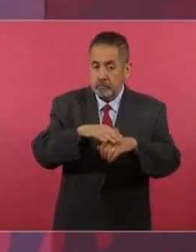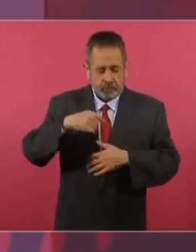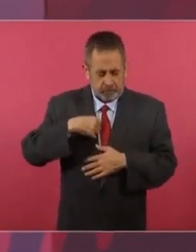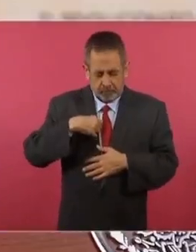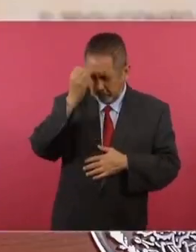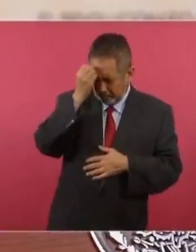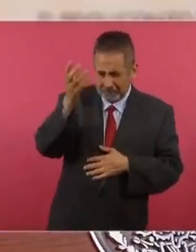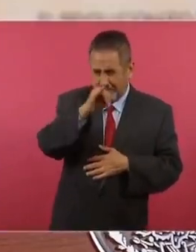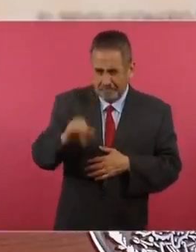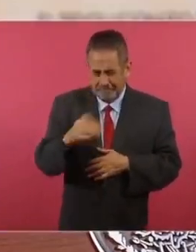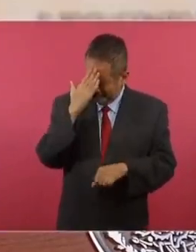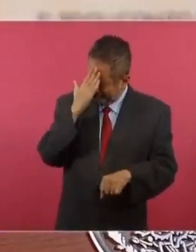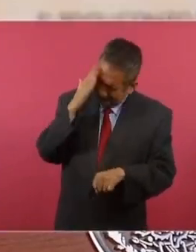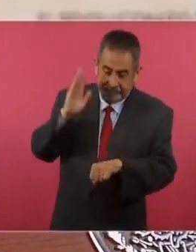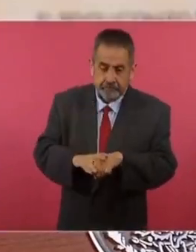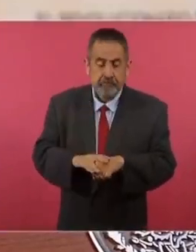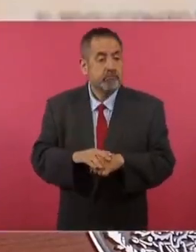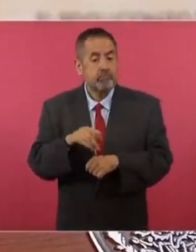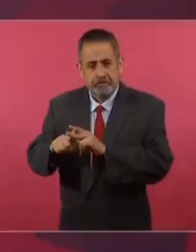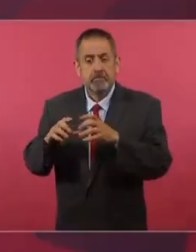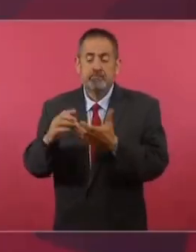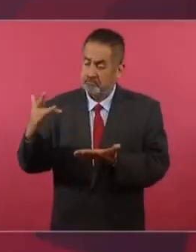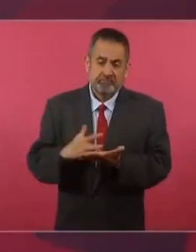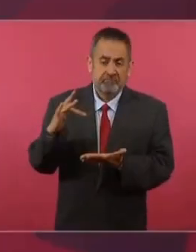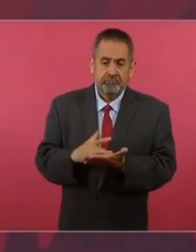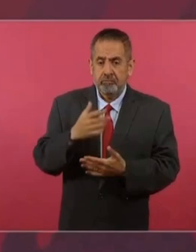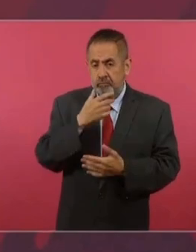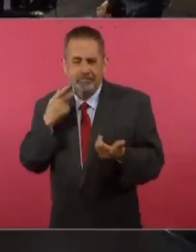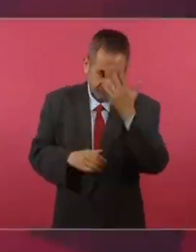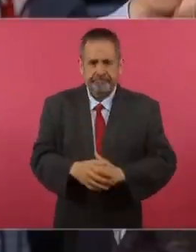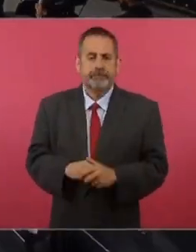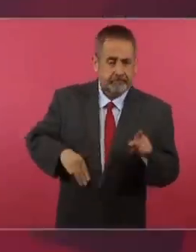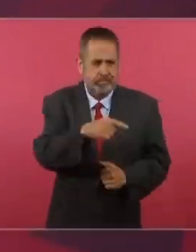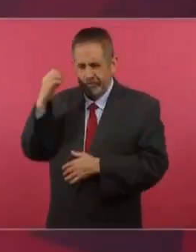el gran apoyo que significó para nuestro movimiento